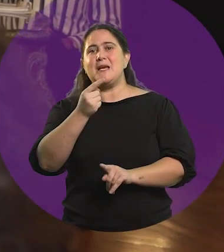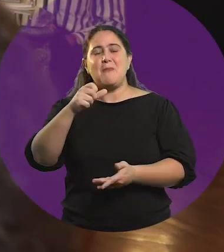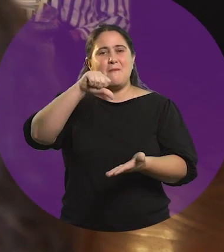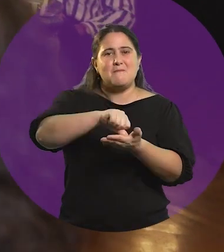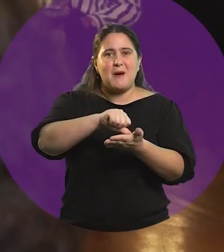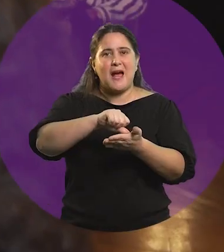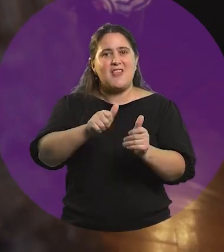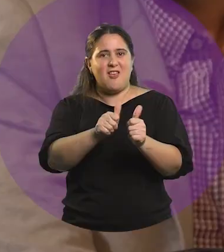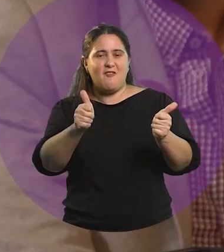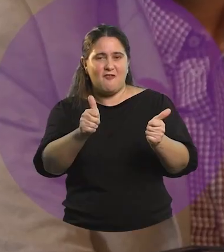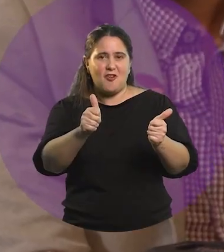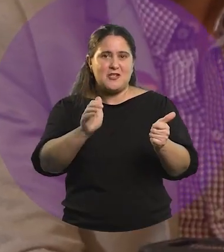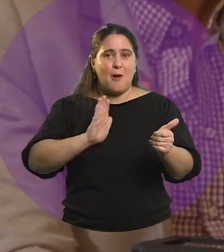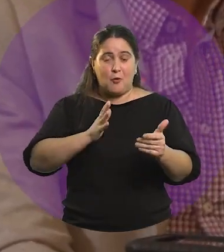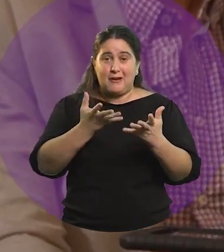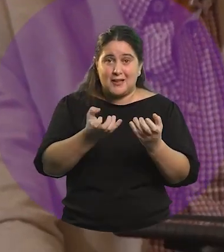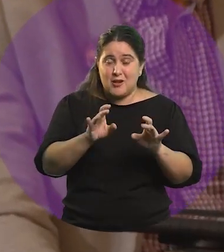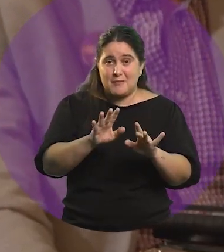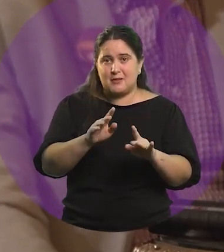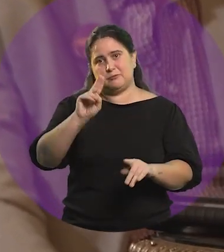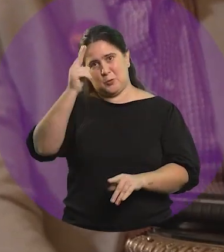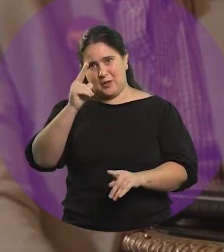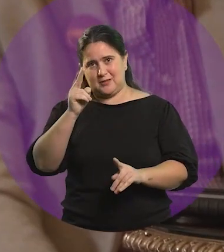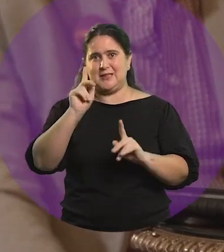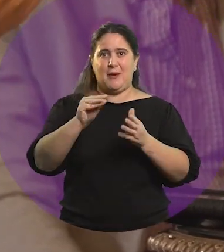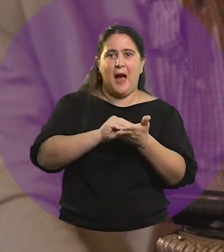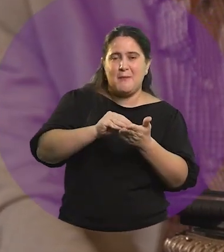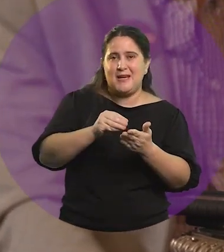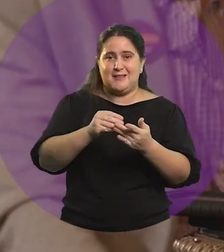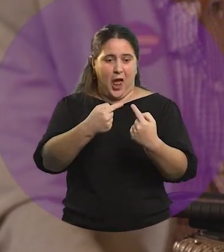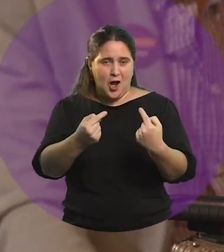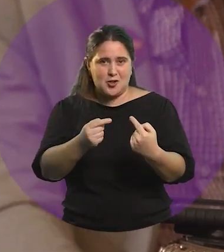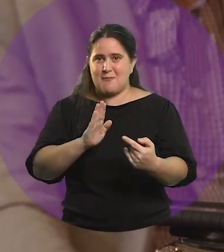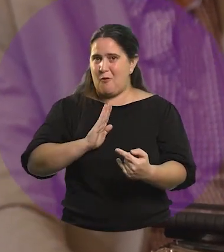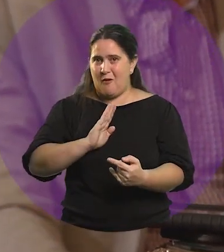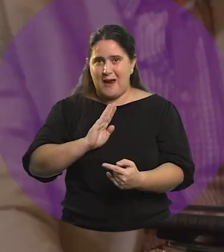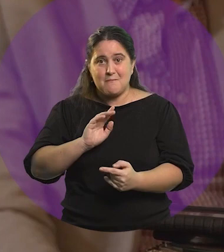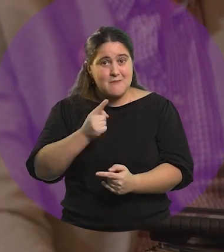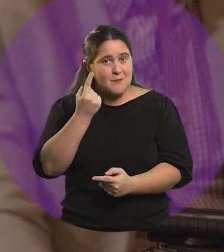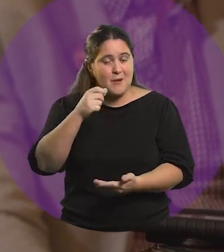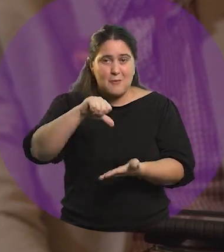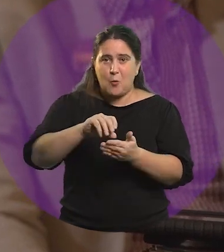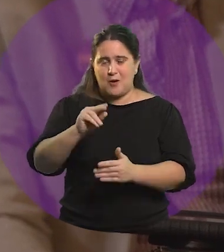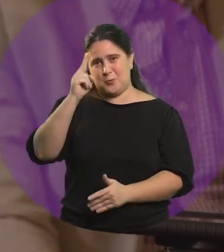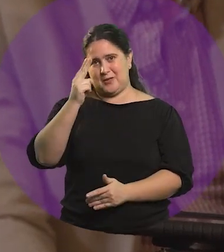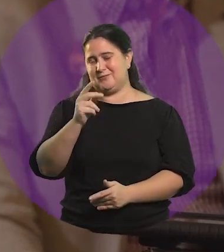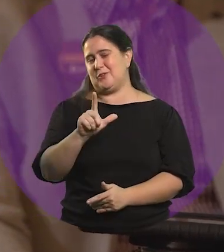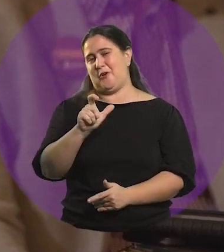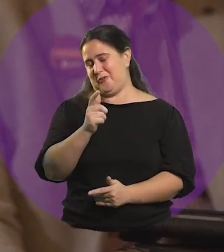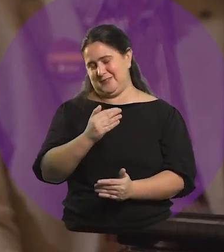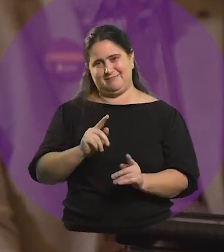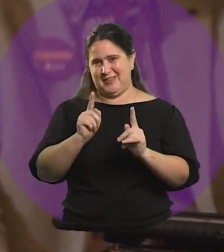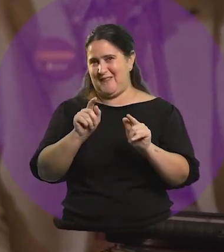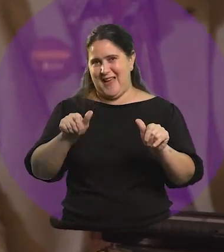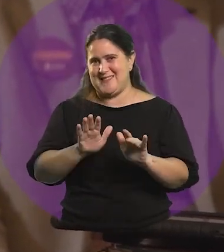divorciarnos por la sola voluntad de la mujer, por administrar nuestros bienes, estaba todo dado y que por lo tanto había